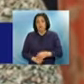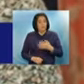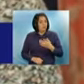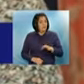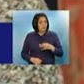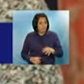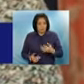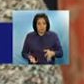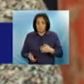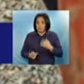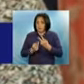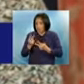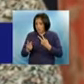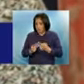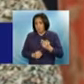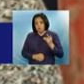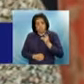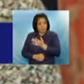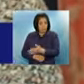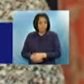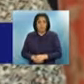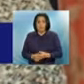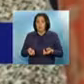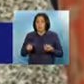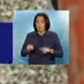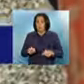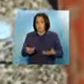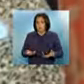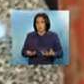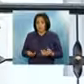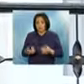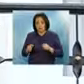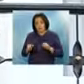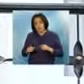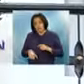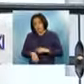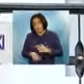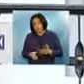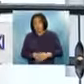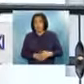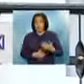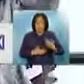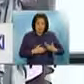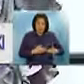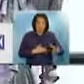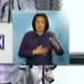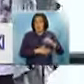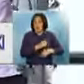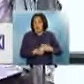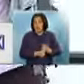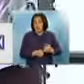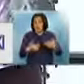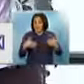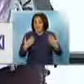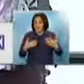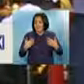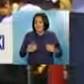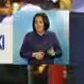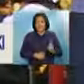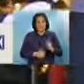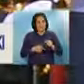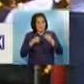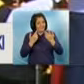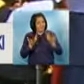Siempre me visitó cuando... podría. Han pasado los años y la alegría no la ha